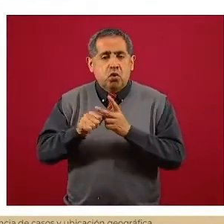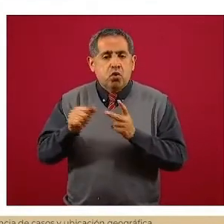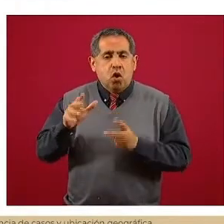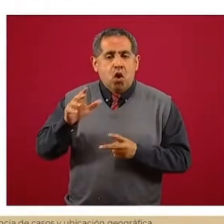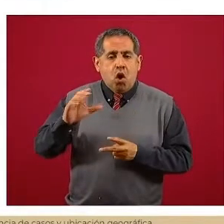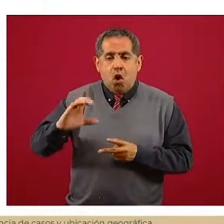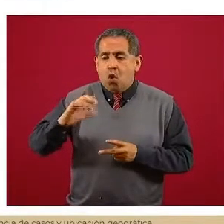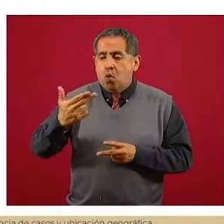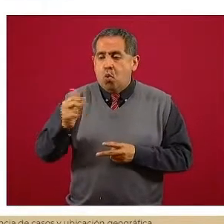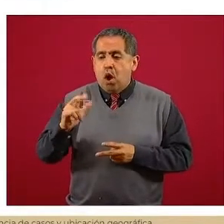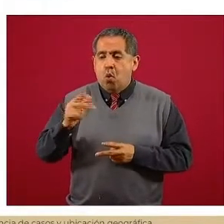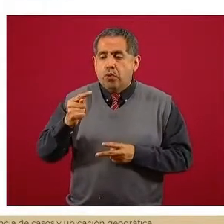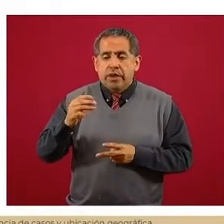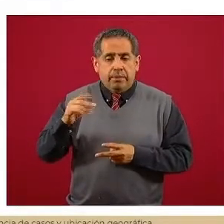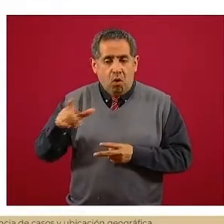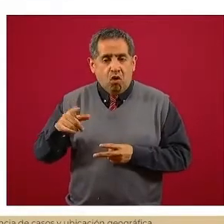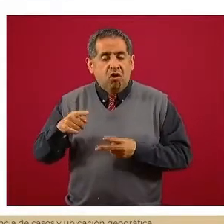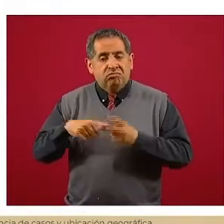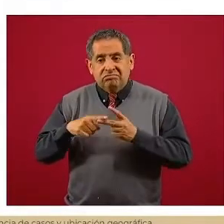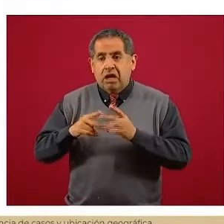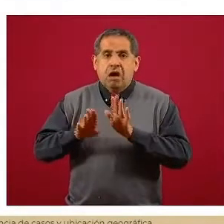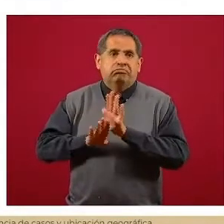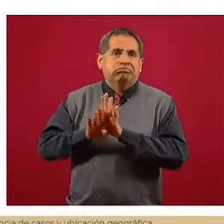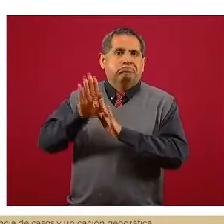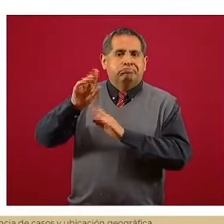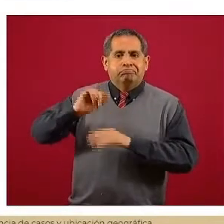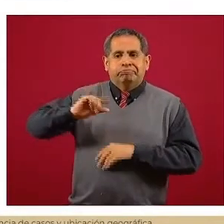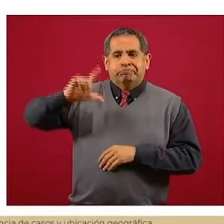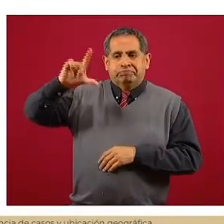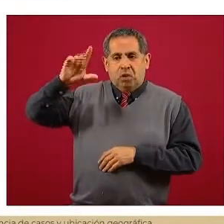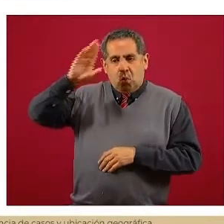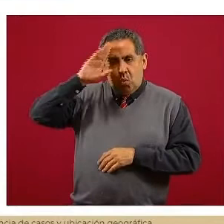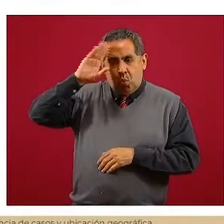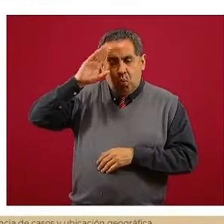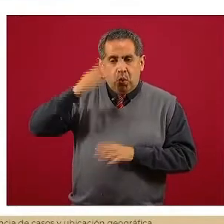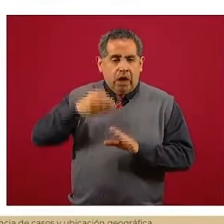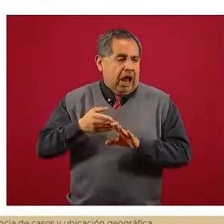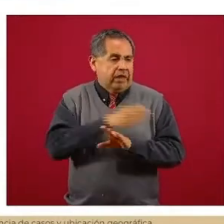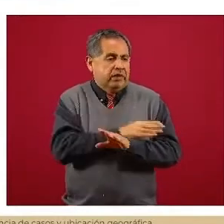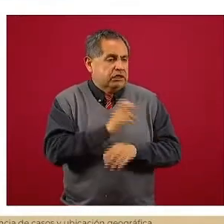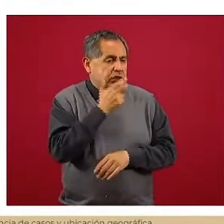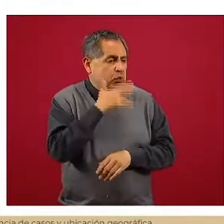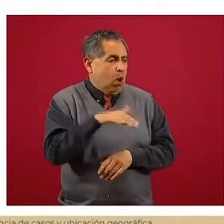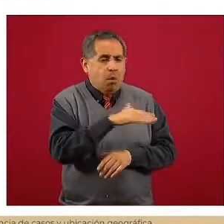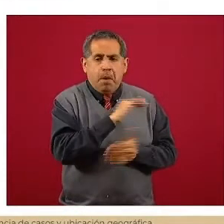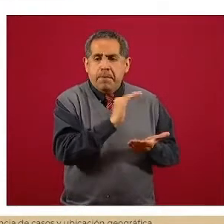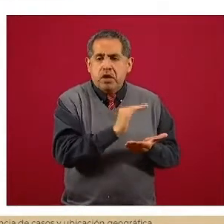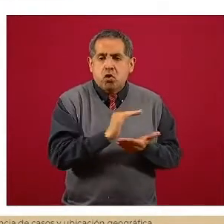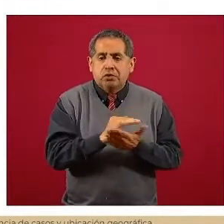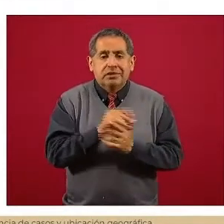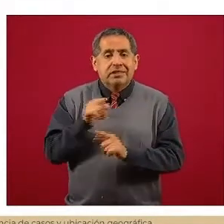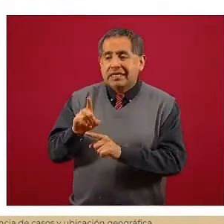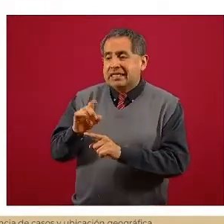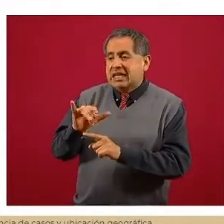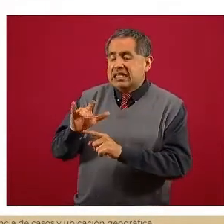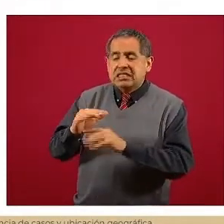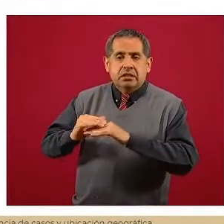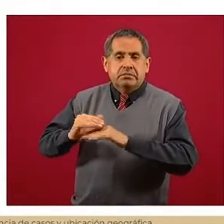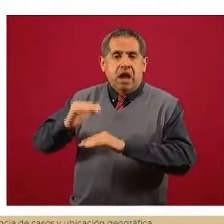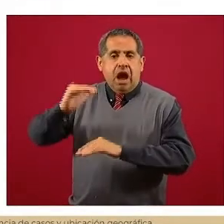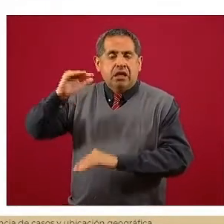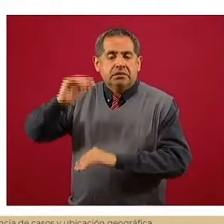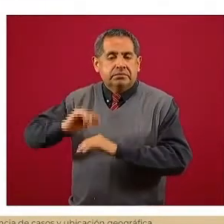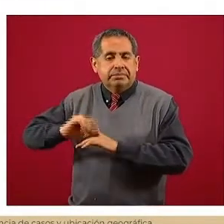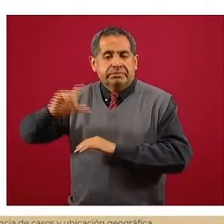a generar ese segundo pico que en su momento Chihuahua acaba de tener, dado que, como decíamos, en la última semana